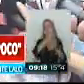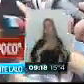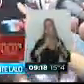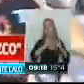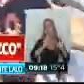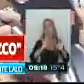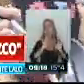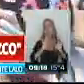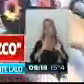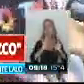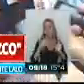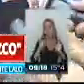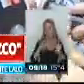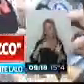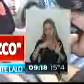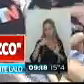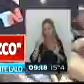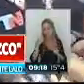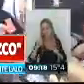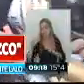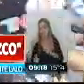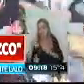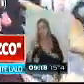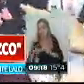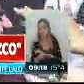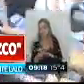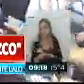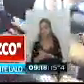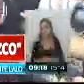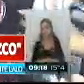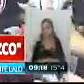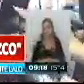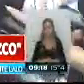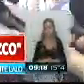que ver en la tele, tranquilo, y ahí... Chino, ¿de qué la jugaba?